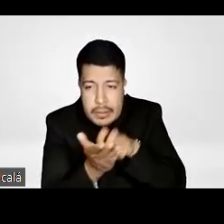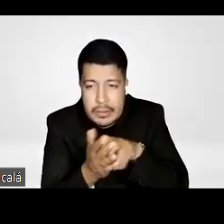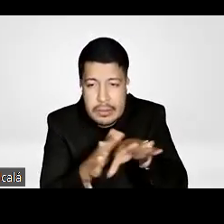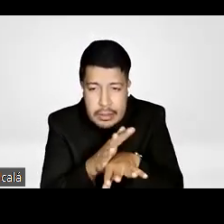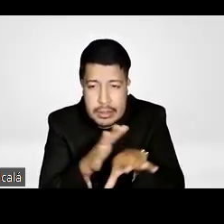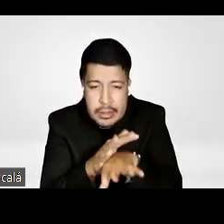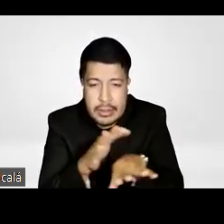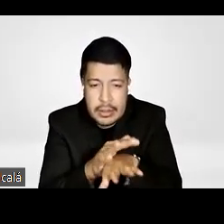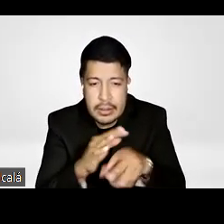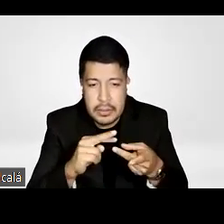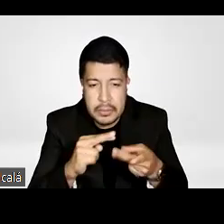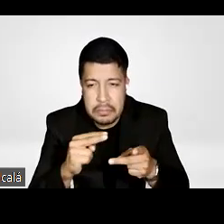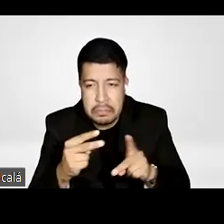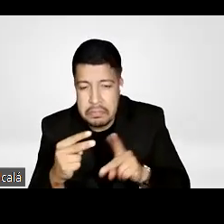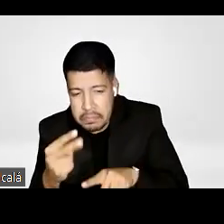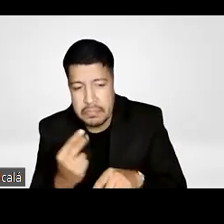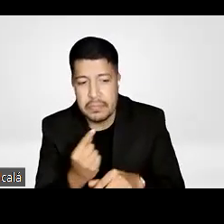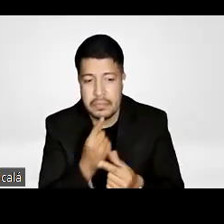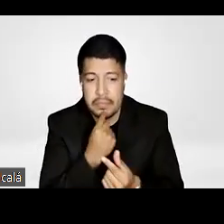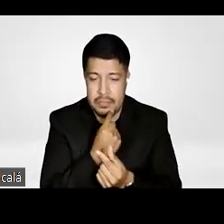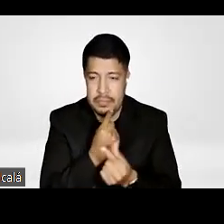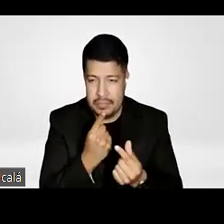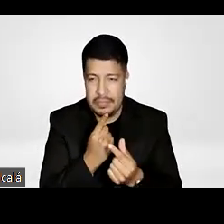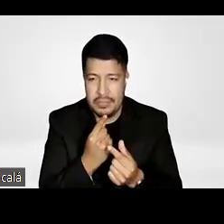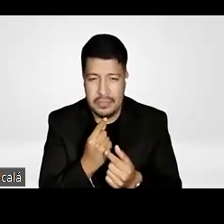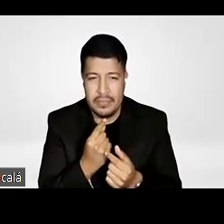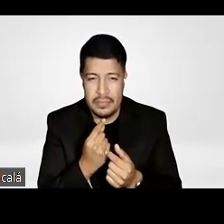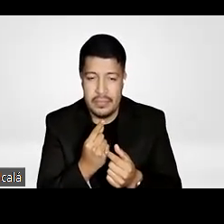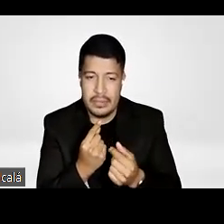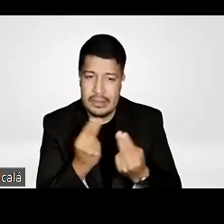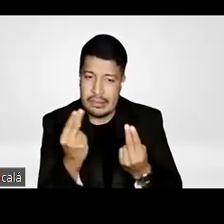del niño y deben de ser parte de la terapia